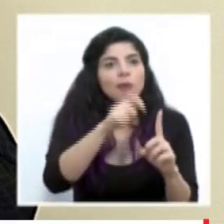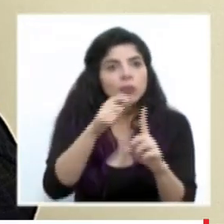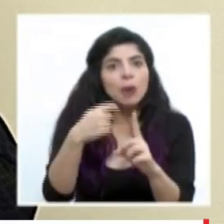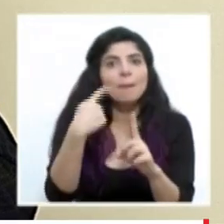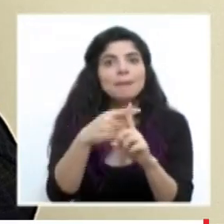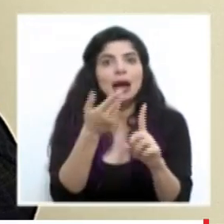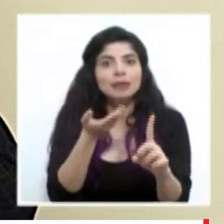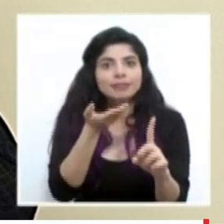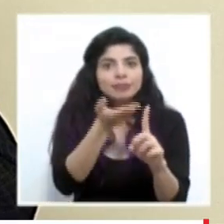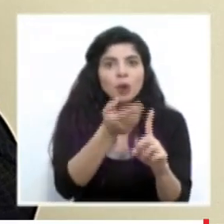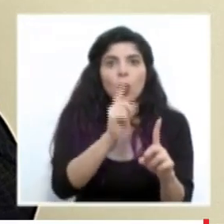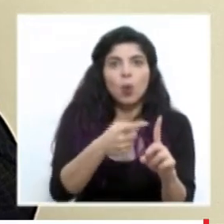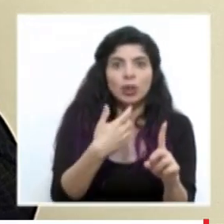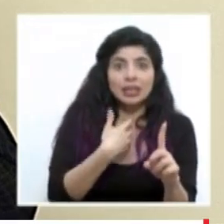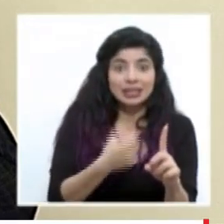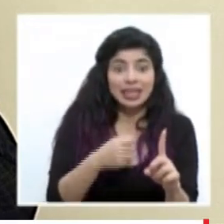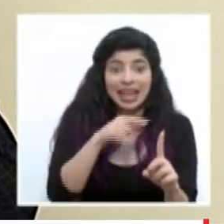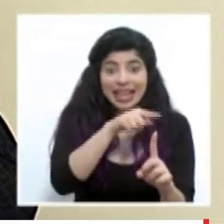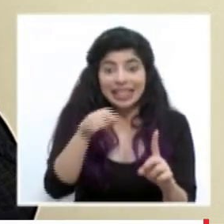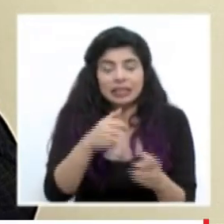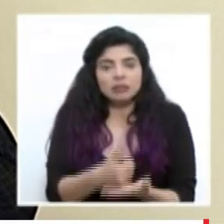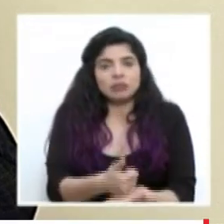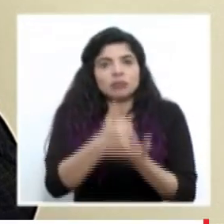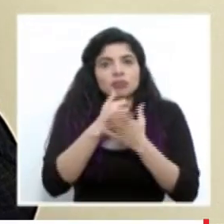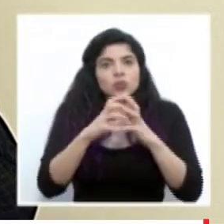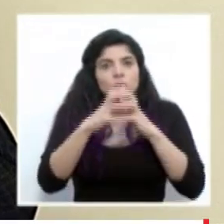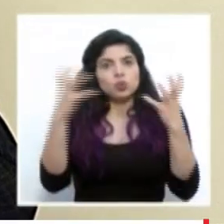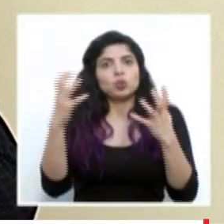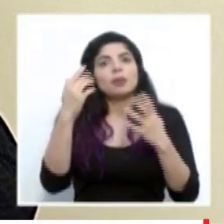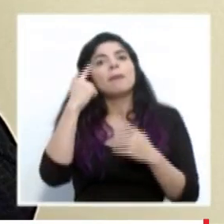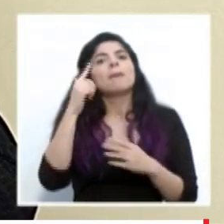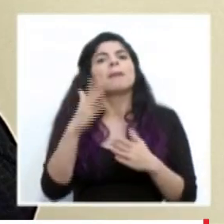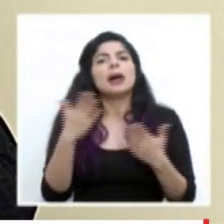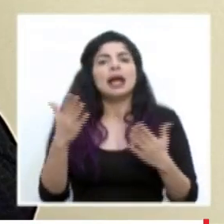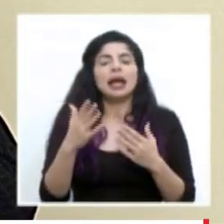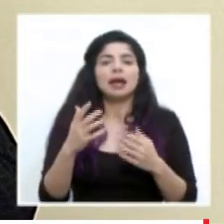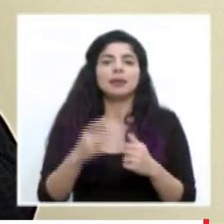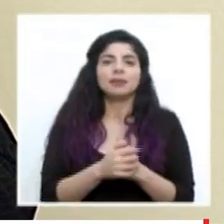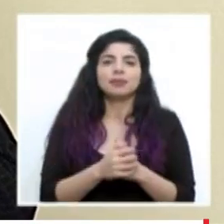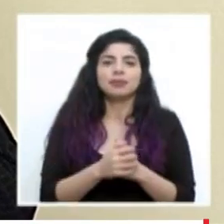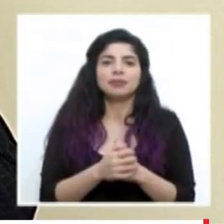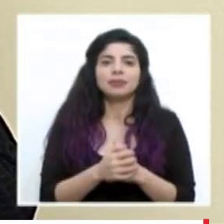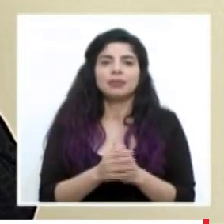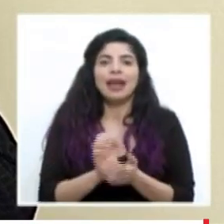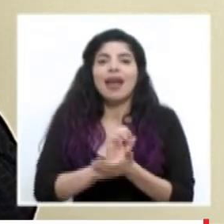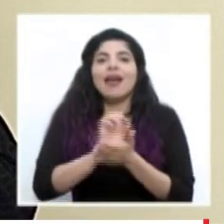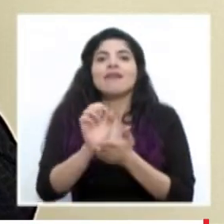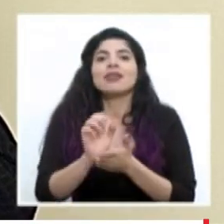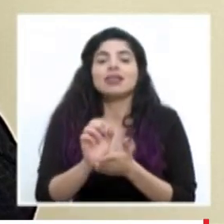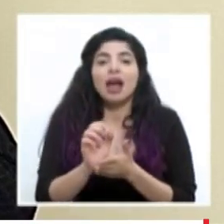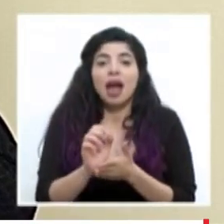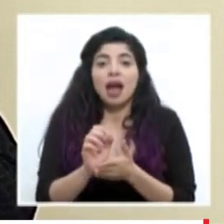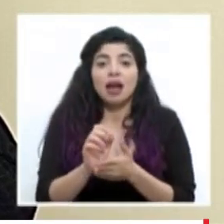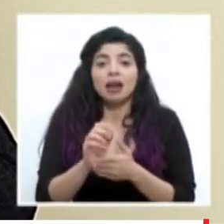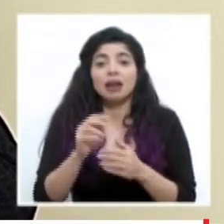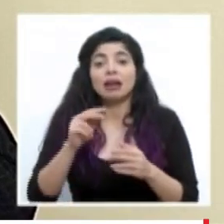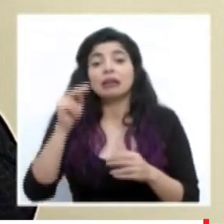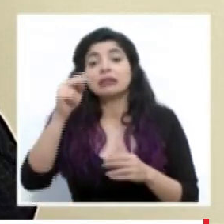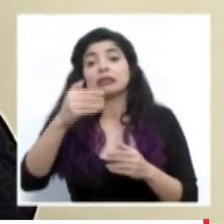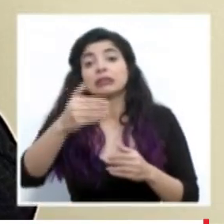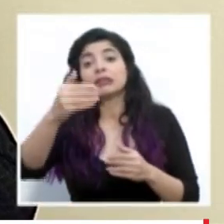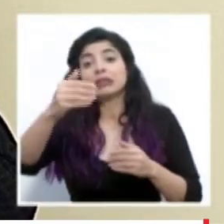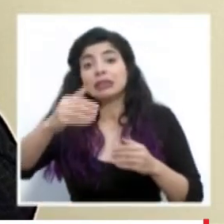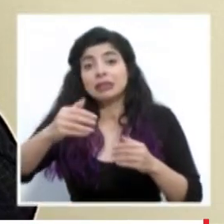notificación de orden sanitaria, todo eso va a ayudar muchísimo a que podamos no sobrepasar las proyecciones en los